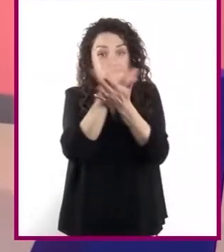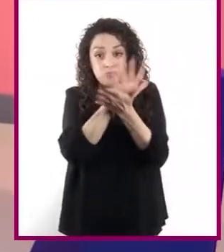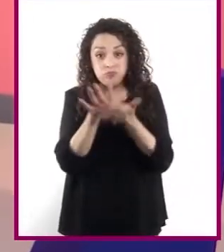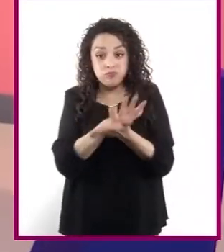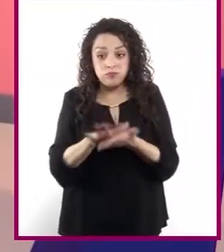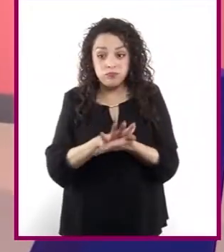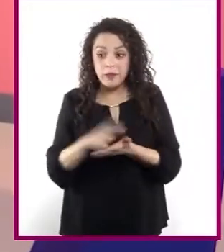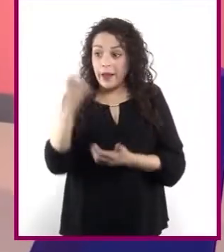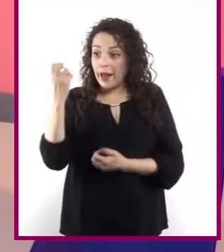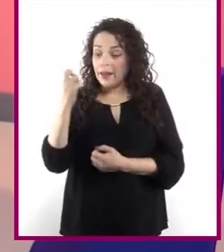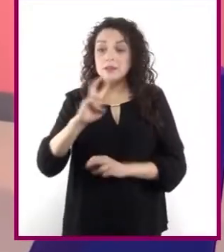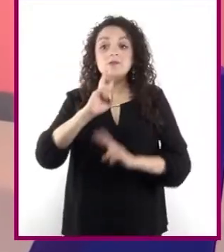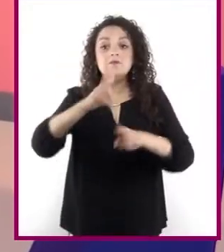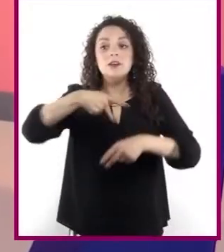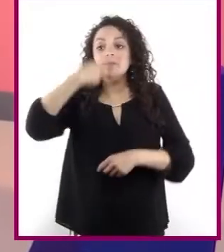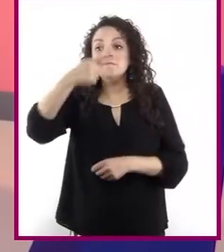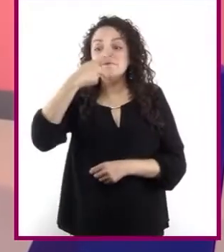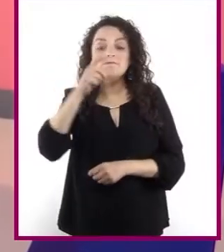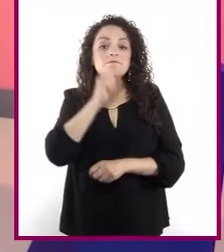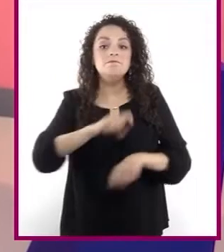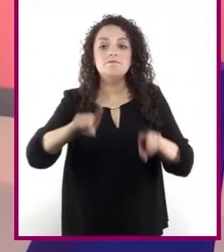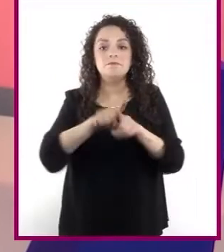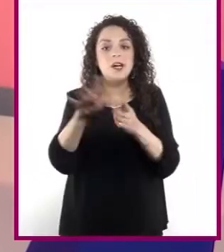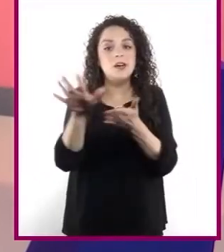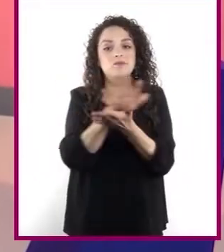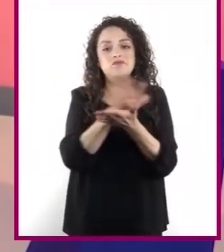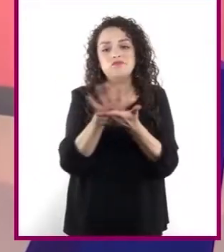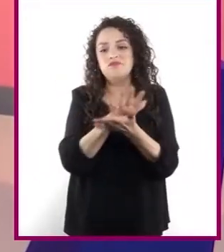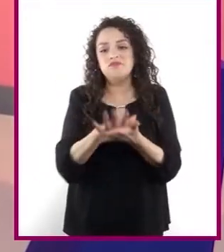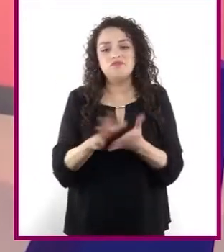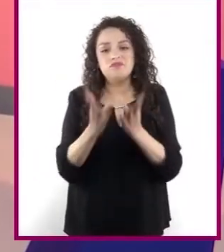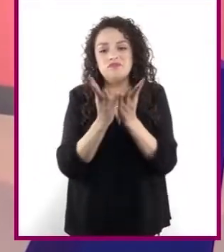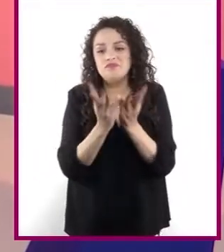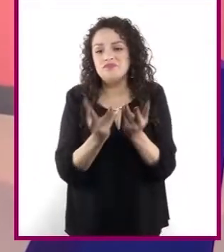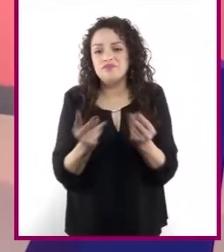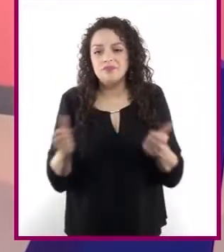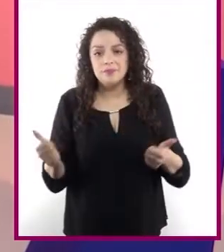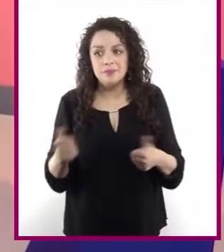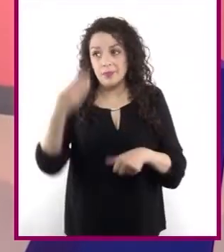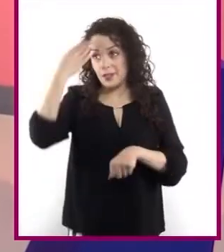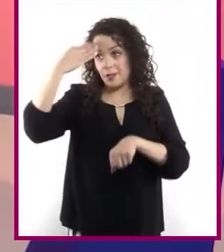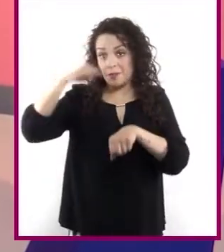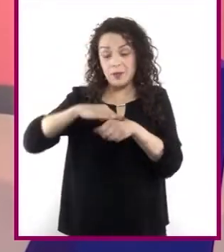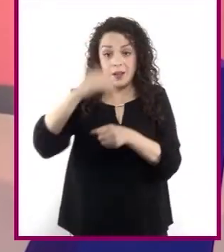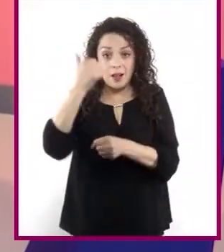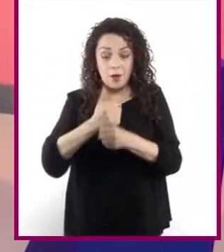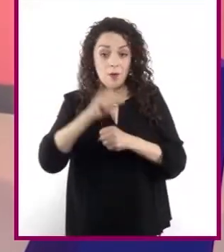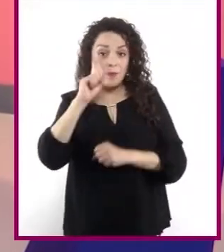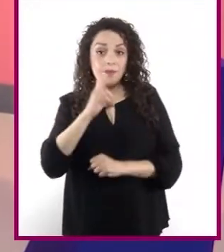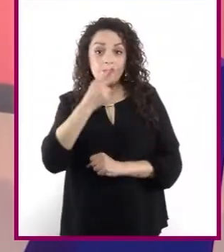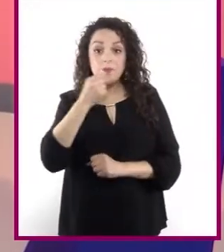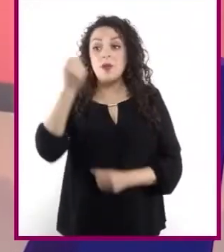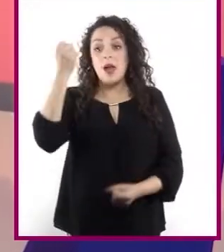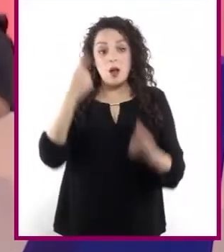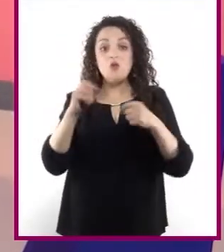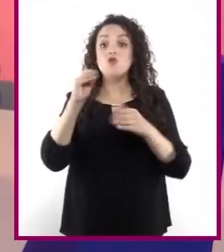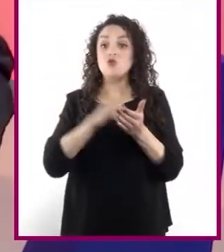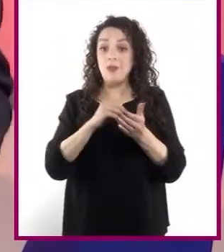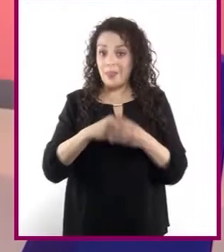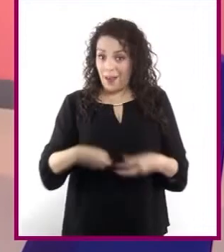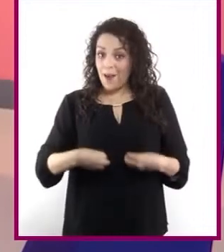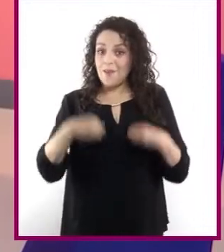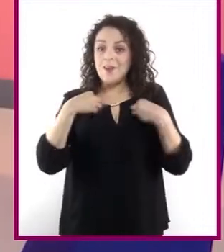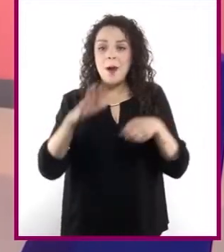muere. Además, por lo que sé, la memoria de las abuelas y los abuelos aún sigue viva en algunos casos, gracias a